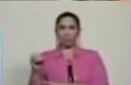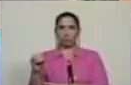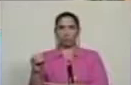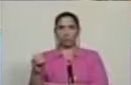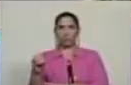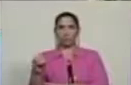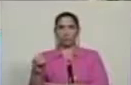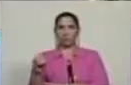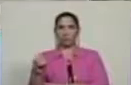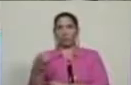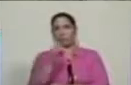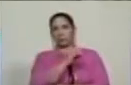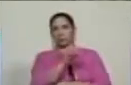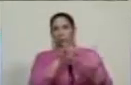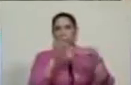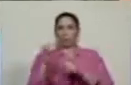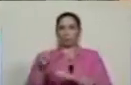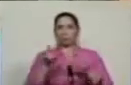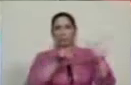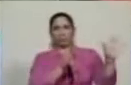al